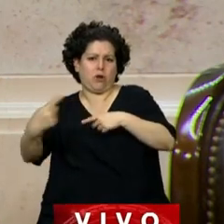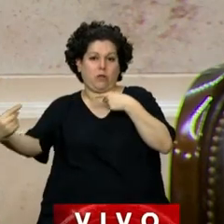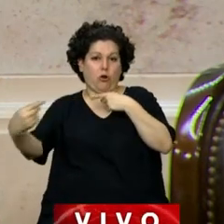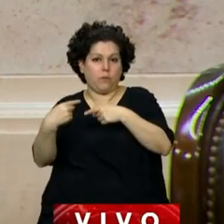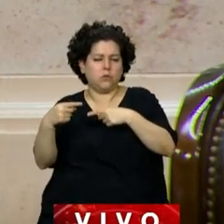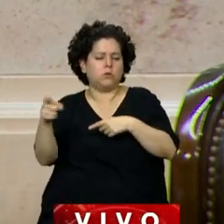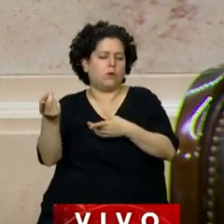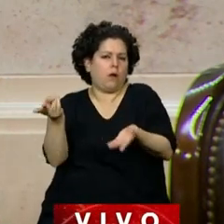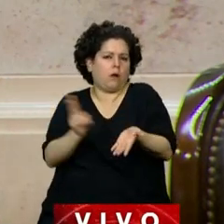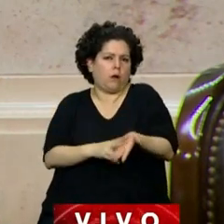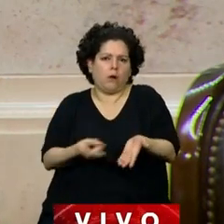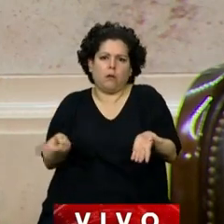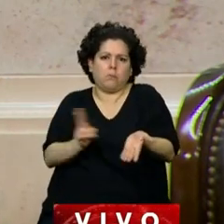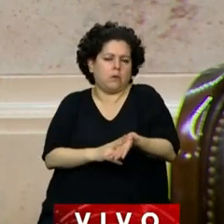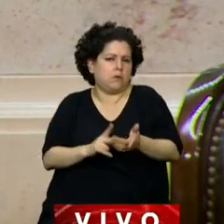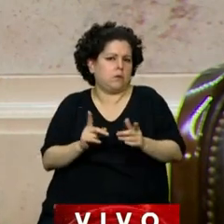repiten